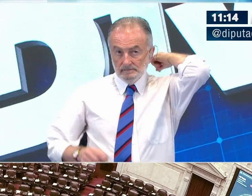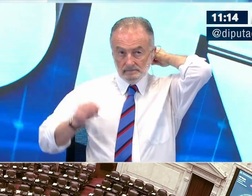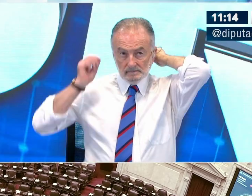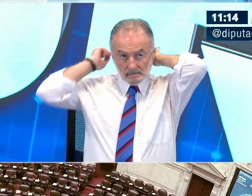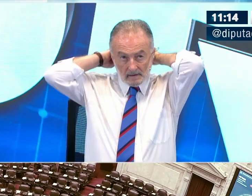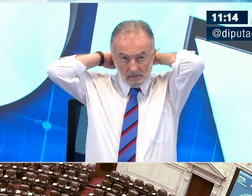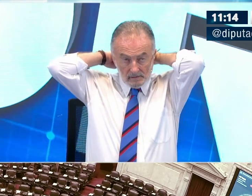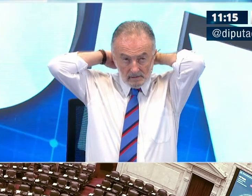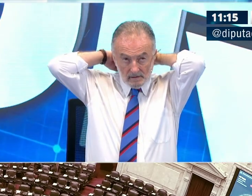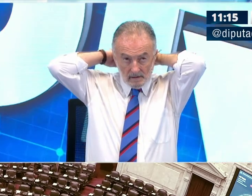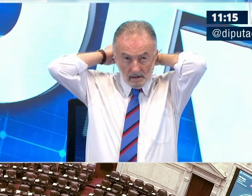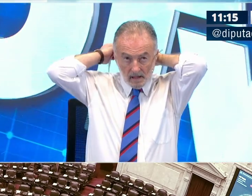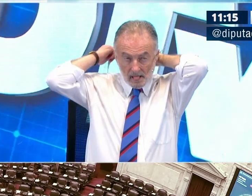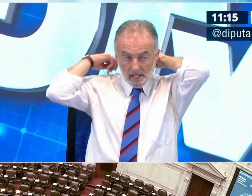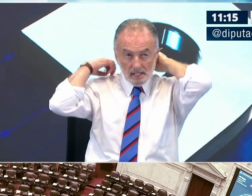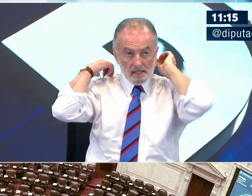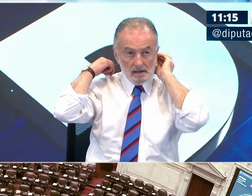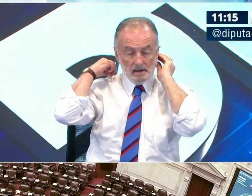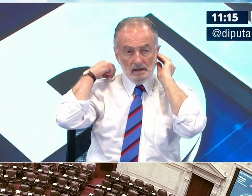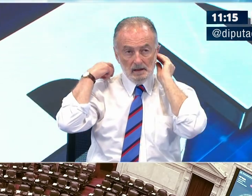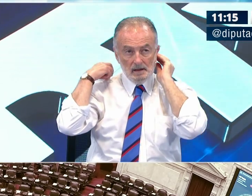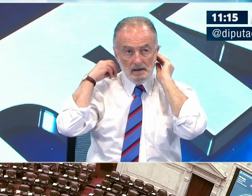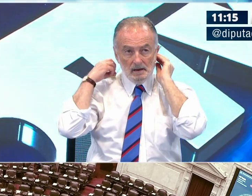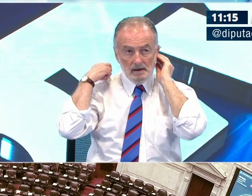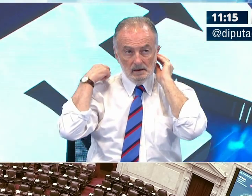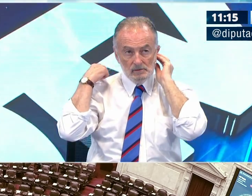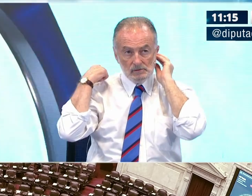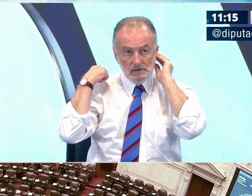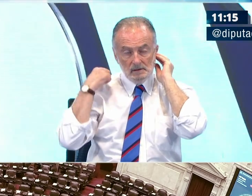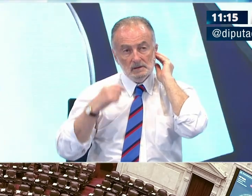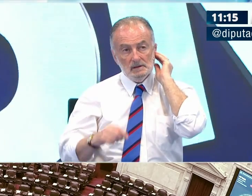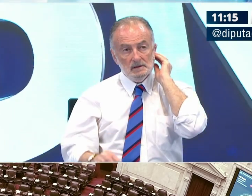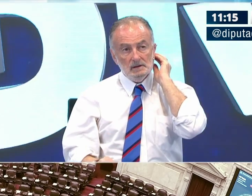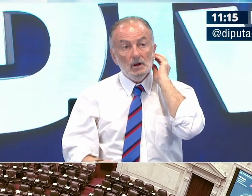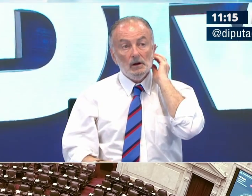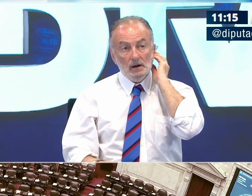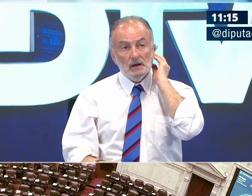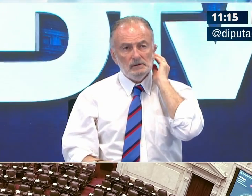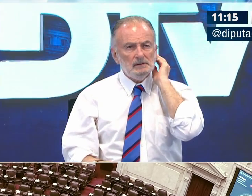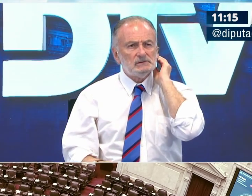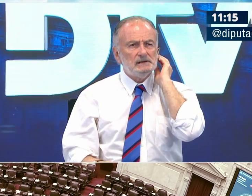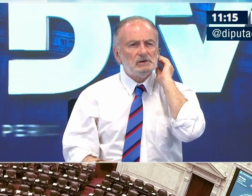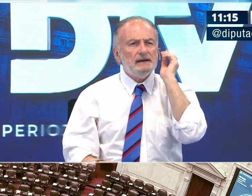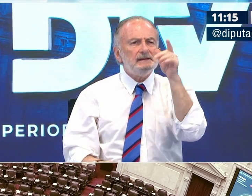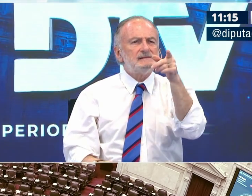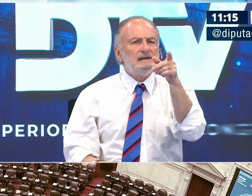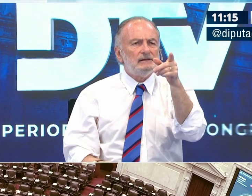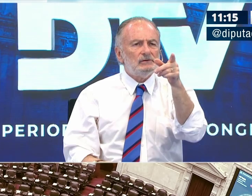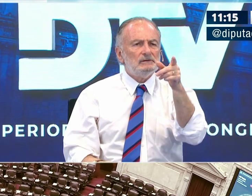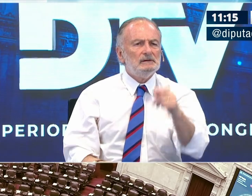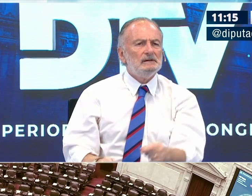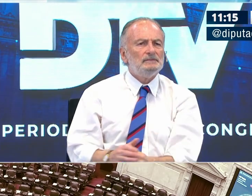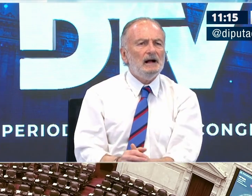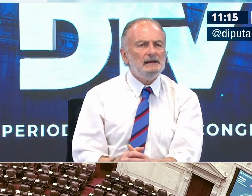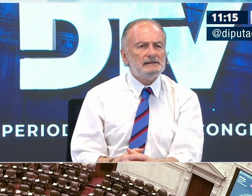también habría que consultarle a otros de los diputados, por ejemplo, mendocinos también. Claro, bueno, el diputado de Plaza, que son algunos que